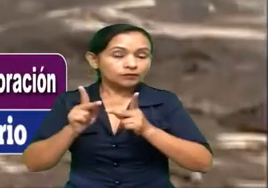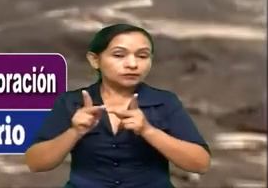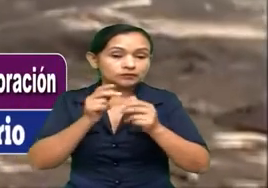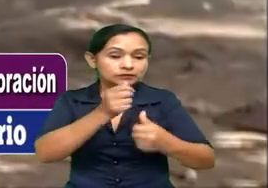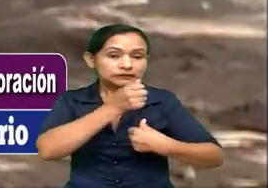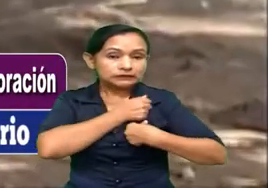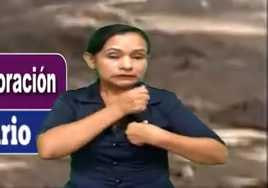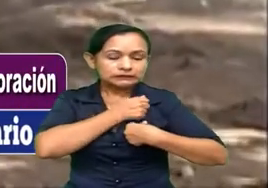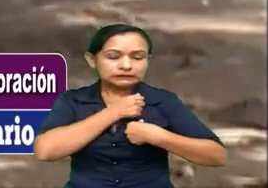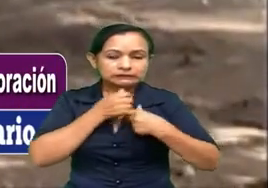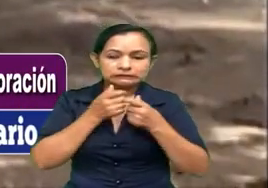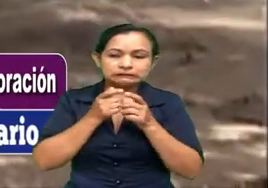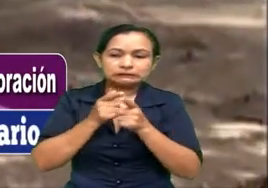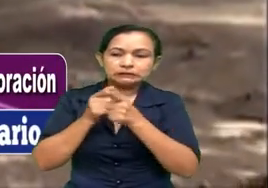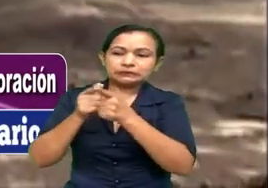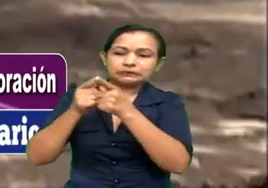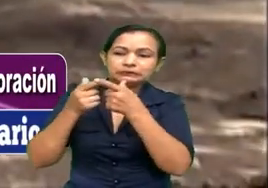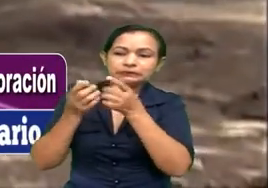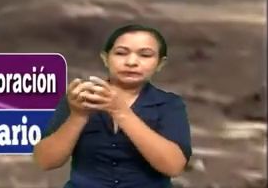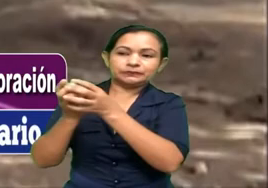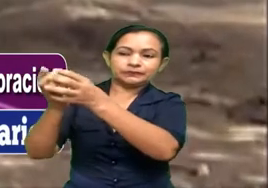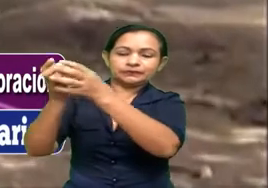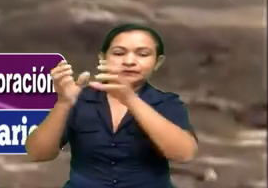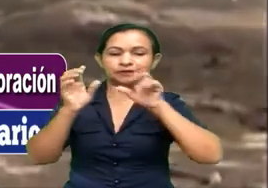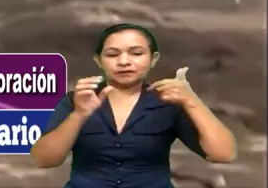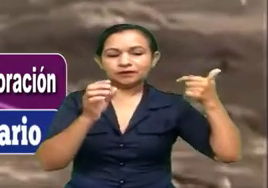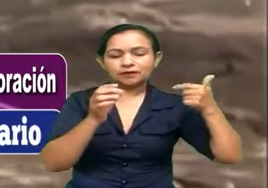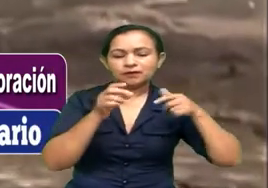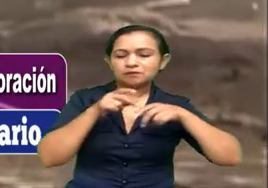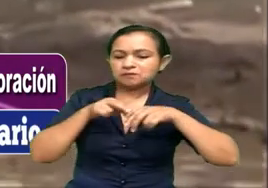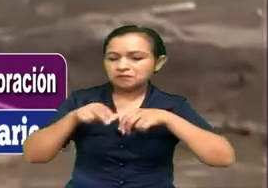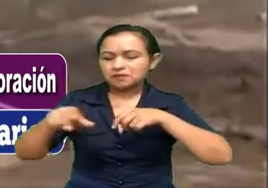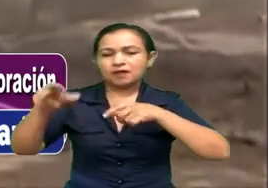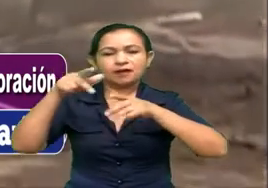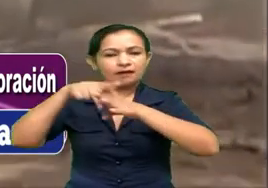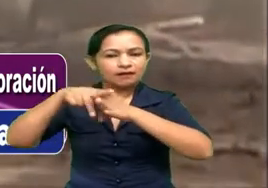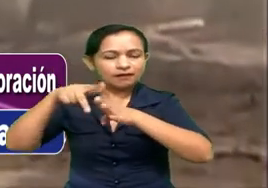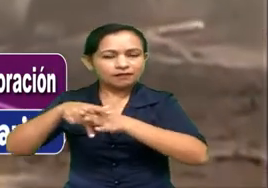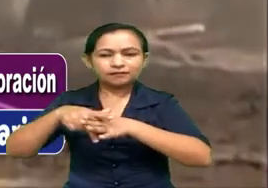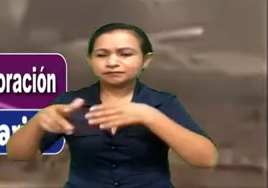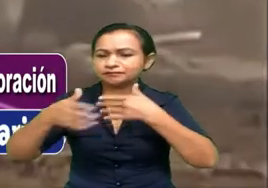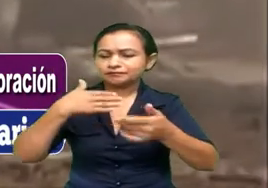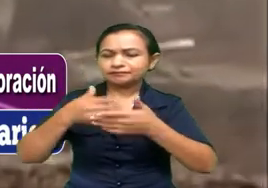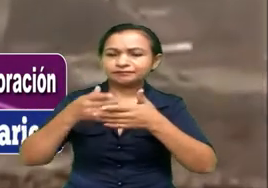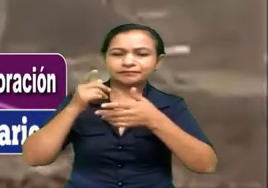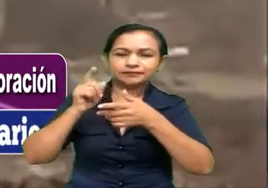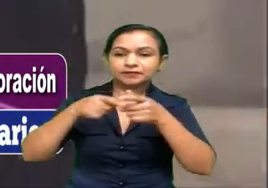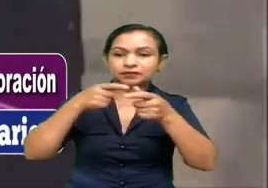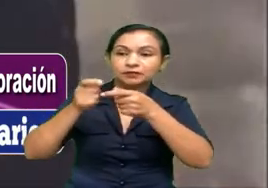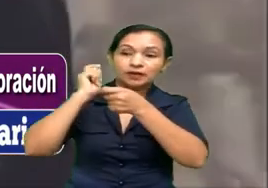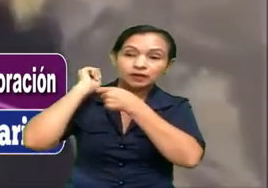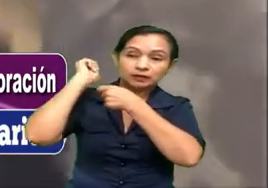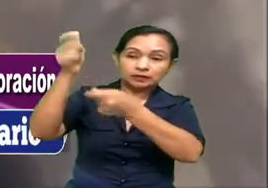y salen en desbandada. Entonces ahí va la persecución a pie, a caballo, ahí los iban guindando en el